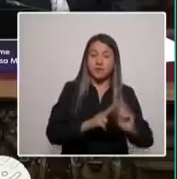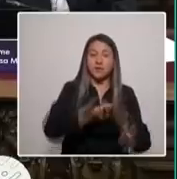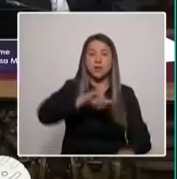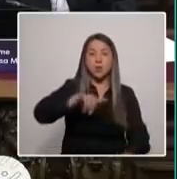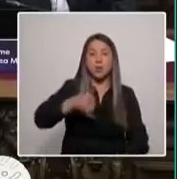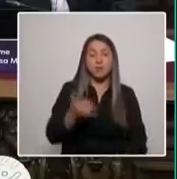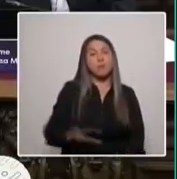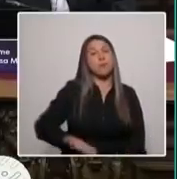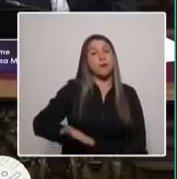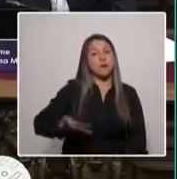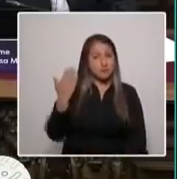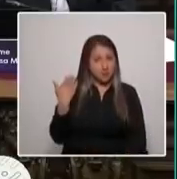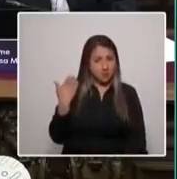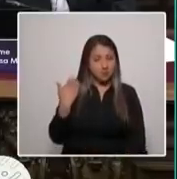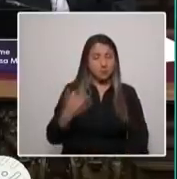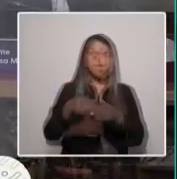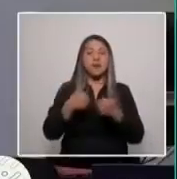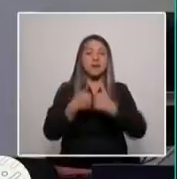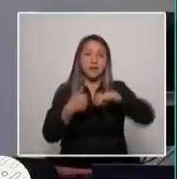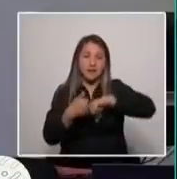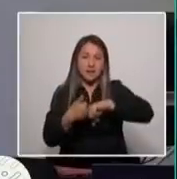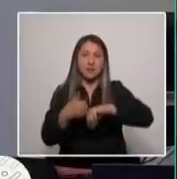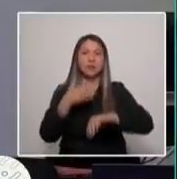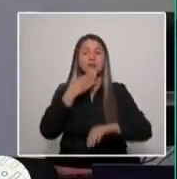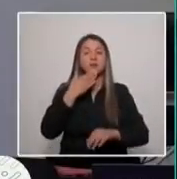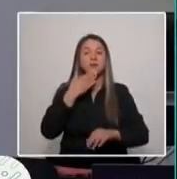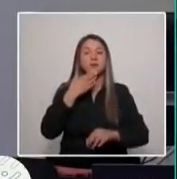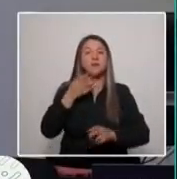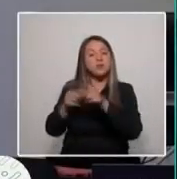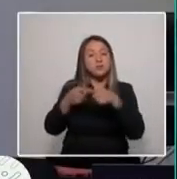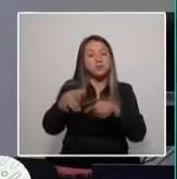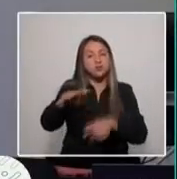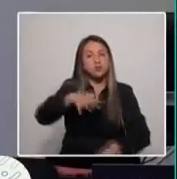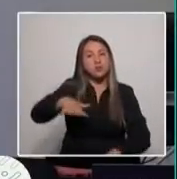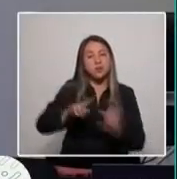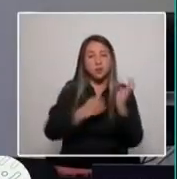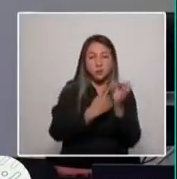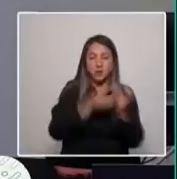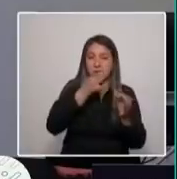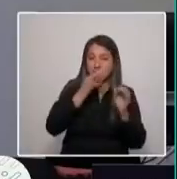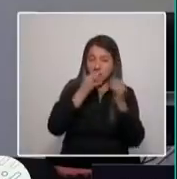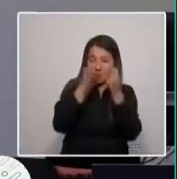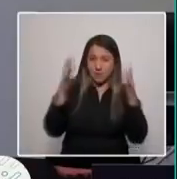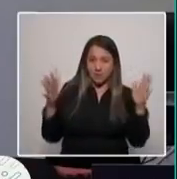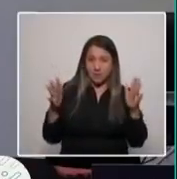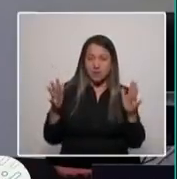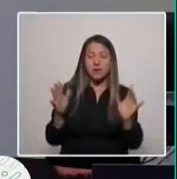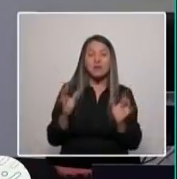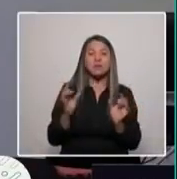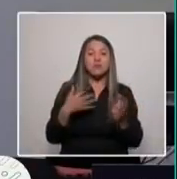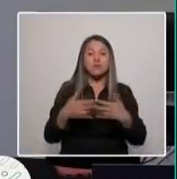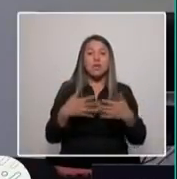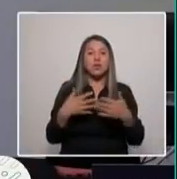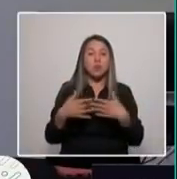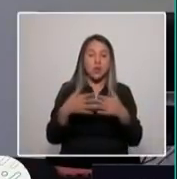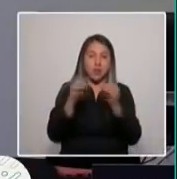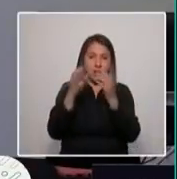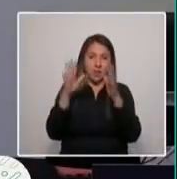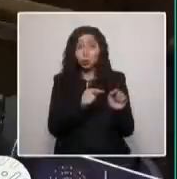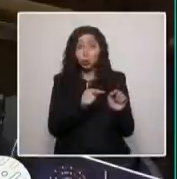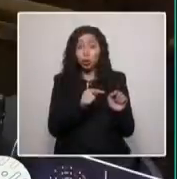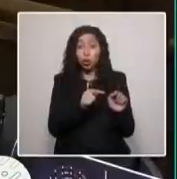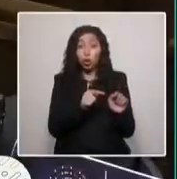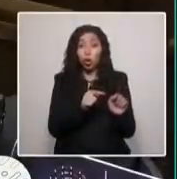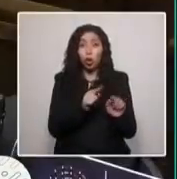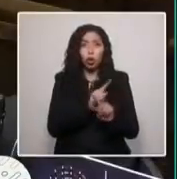no solo con lo que pasa dentro de la convención, sino que cómo eso repercute hacia afuera y en las presidenciales? Bueno, yo creo que lo primero es que sería un gran error